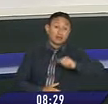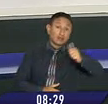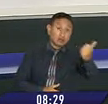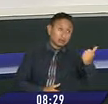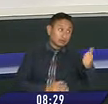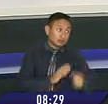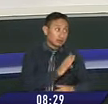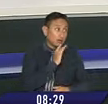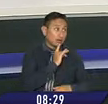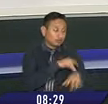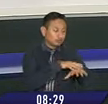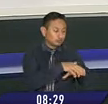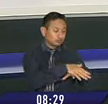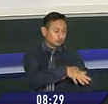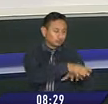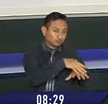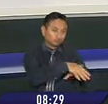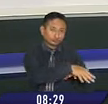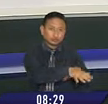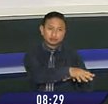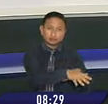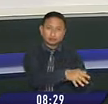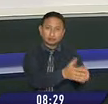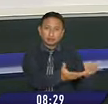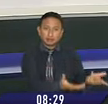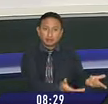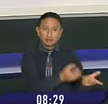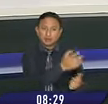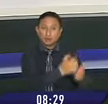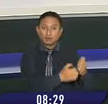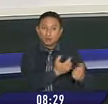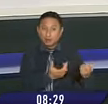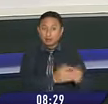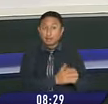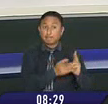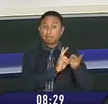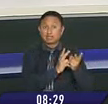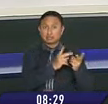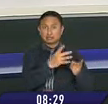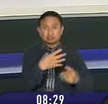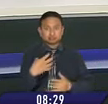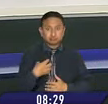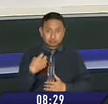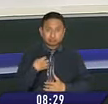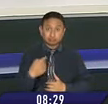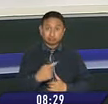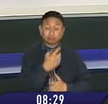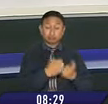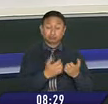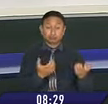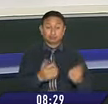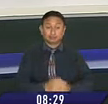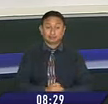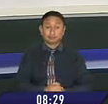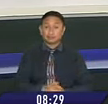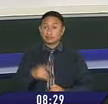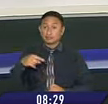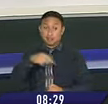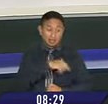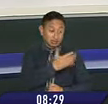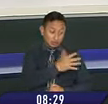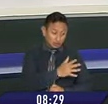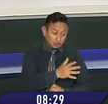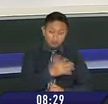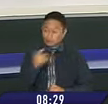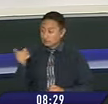pues se desperdicia, se genera también problemas y los vecinos pues se quejan de esta situación. Por un lado no hay agua, por otro